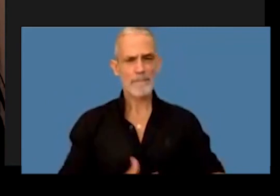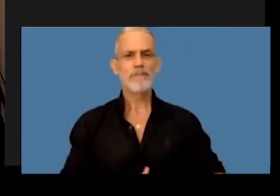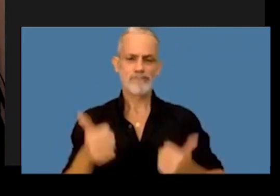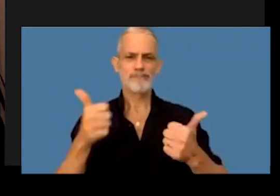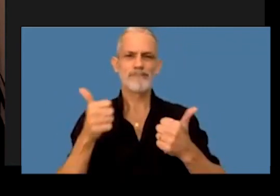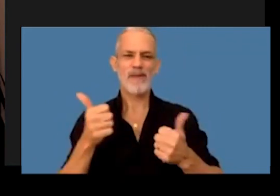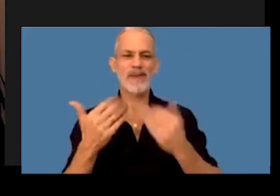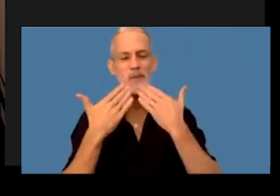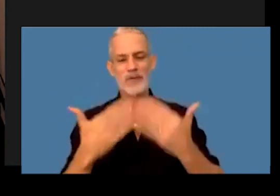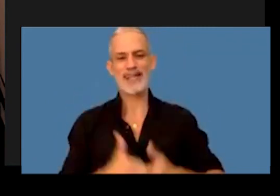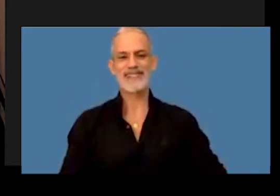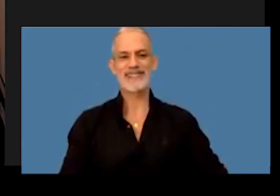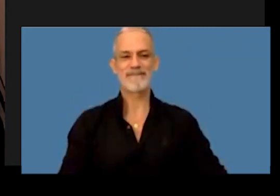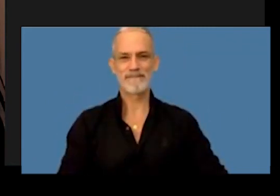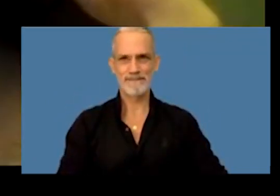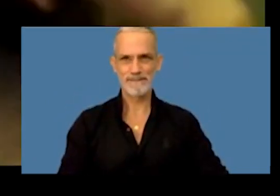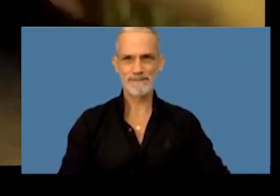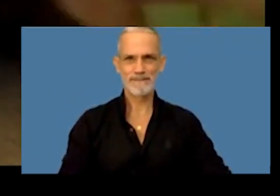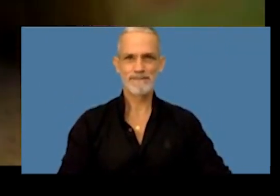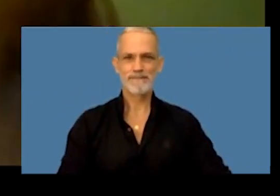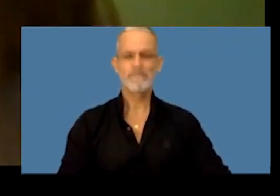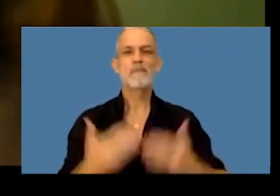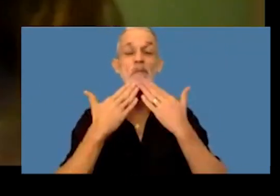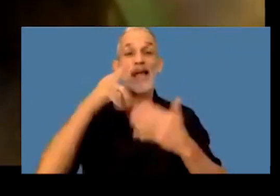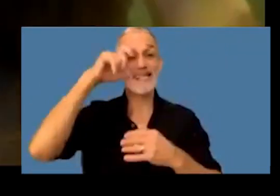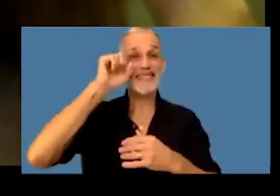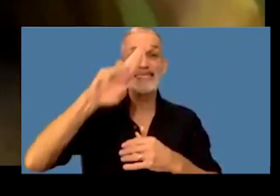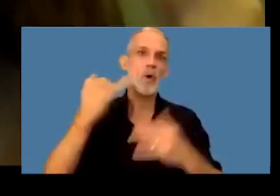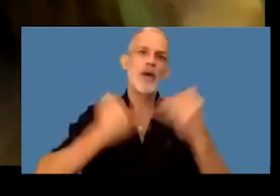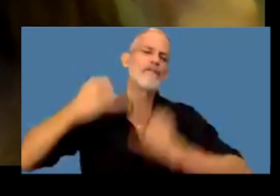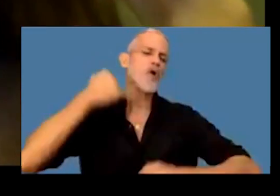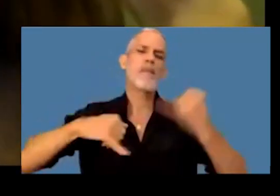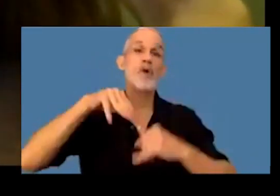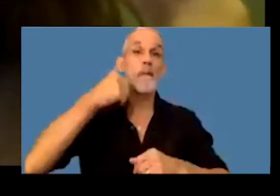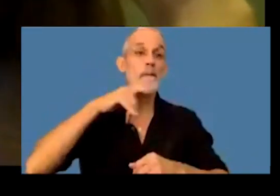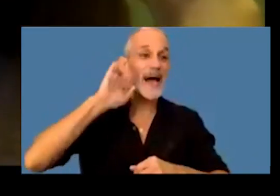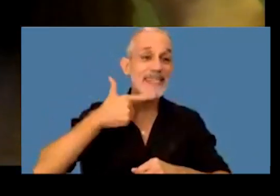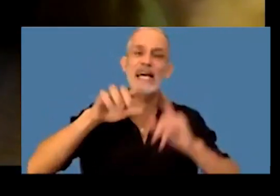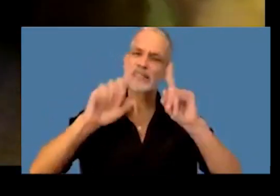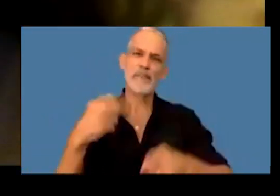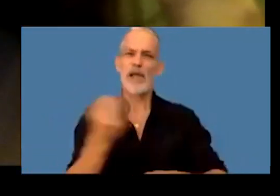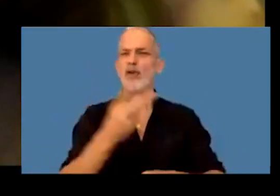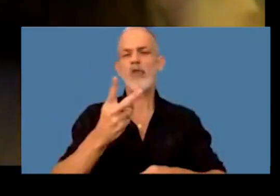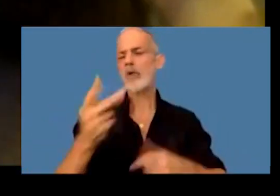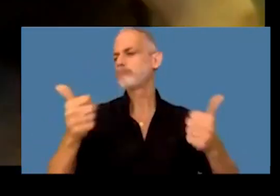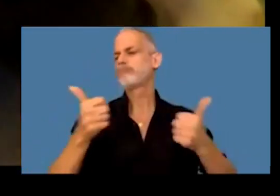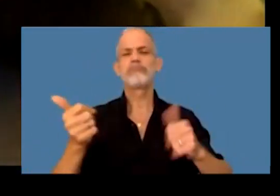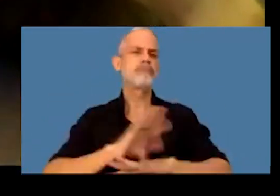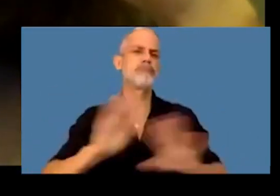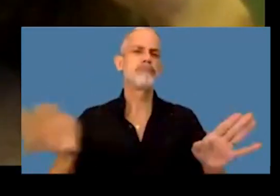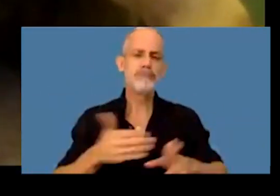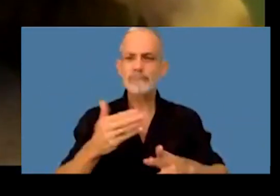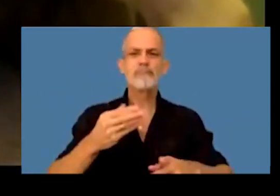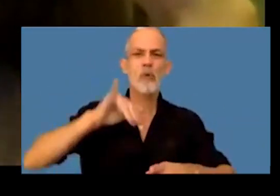muchas gracias. Gracias, César, por toda la información y Matías también, y aparte la buena predisposición también, aparte para